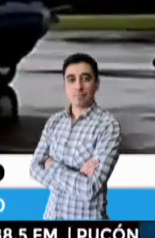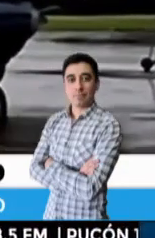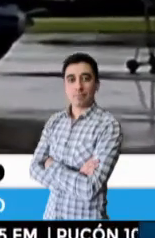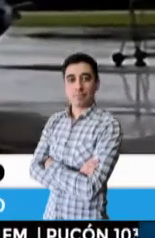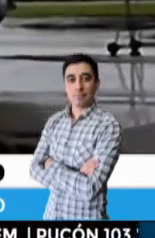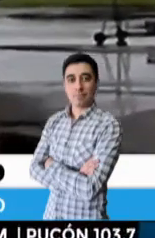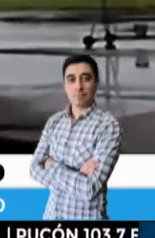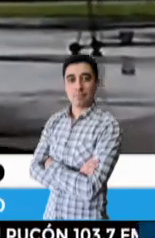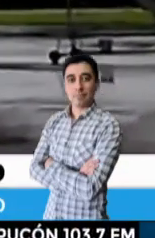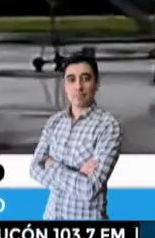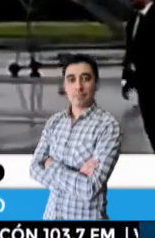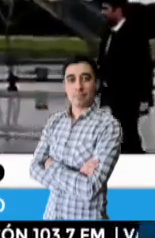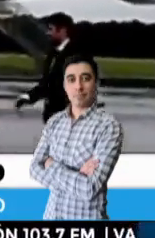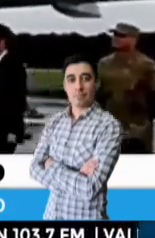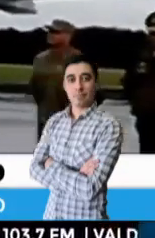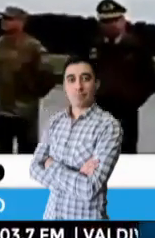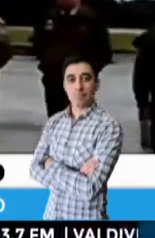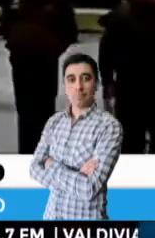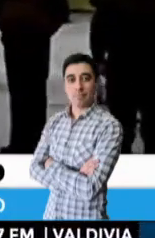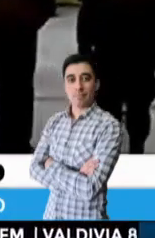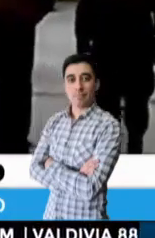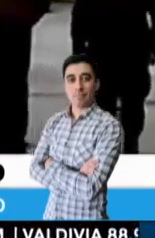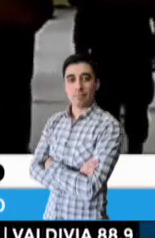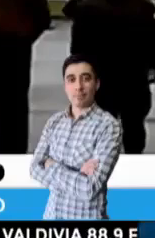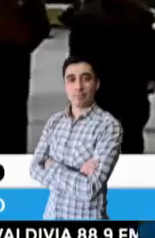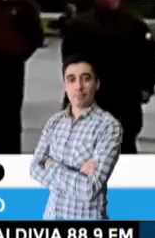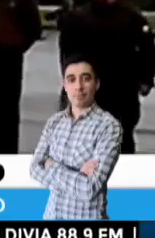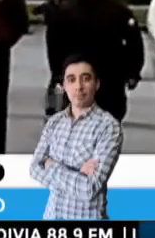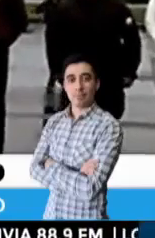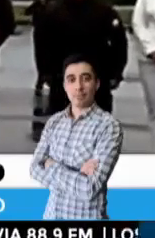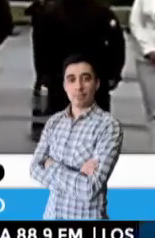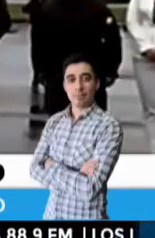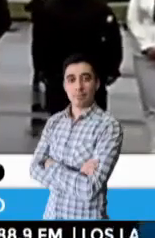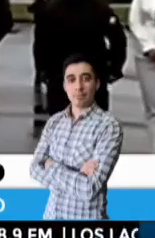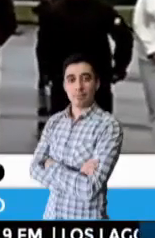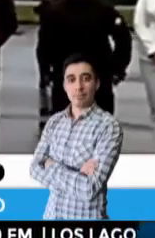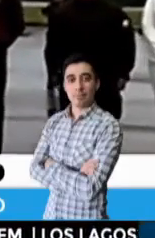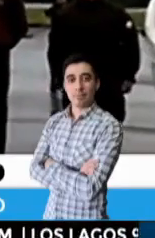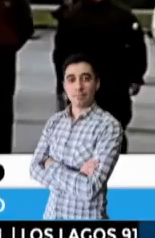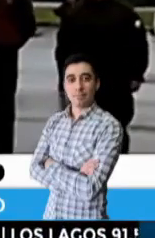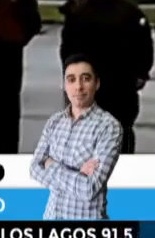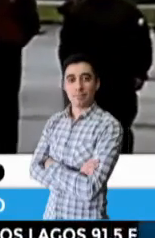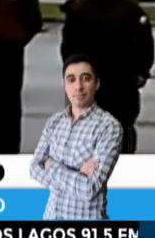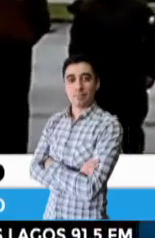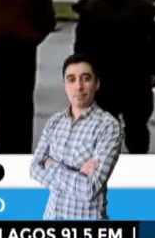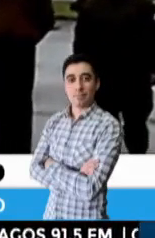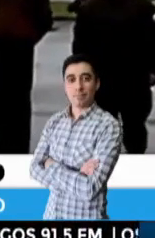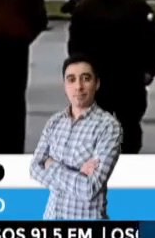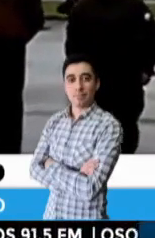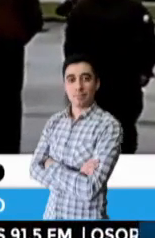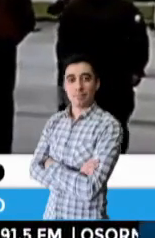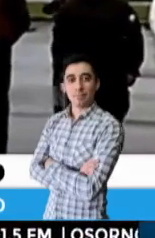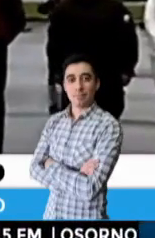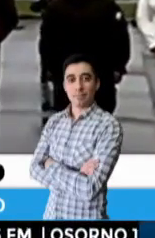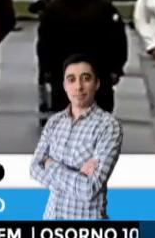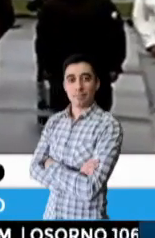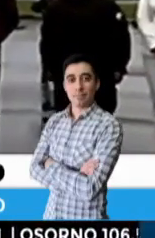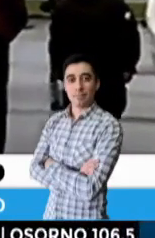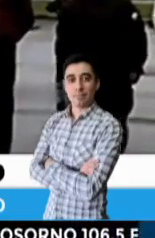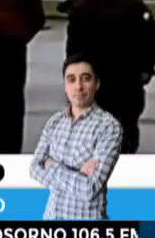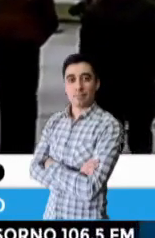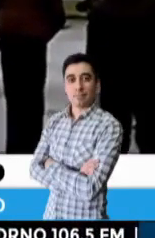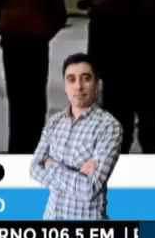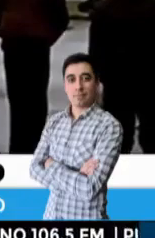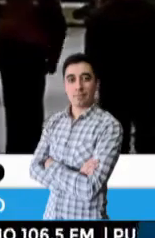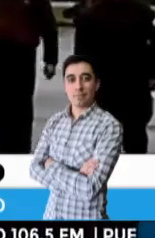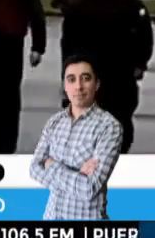Boric, desde el aeropuerto de la Araucanía por la ruta 5 Sur hacia justamente Temuco, su primera parada, donde va a sostener esta serie de actividades